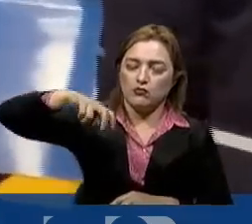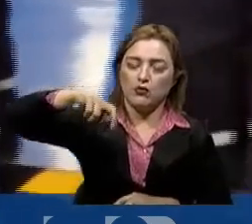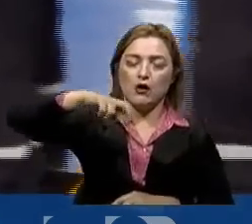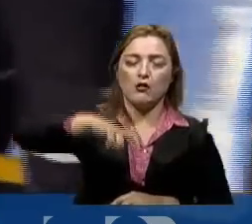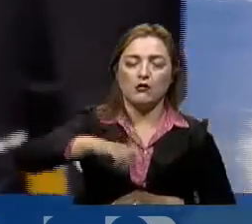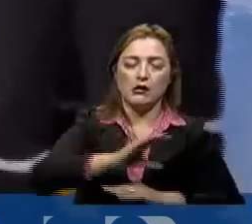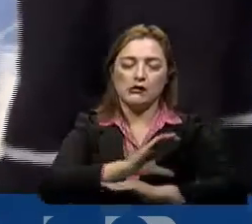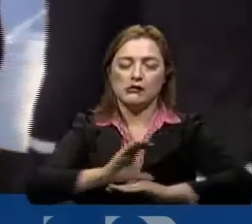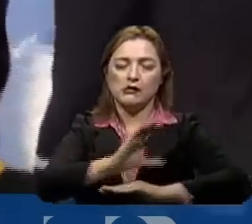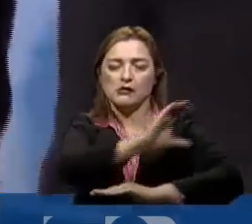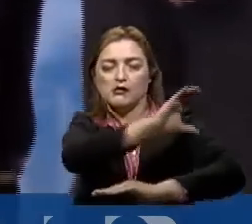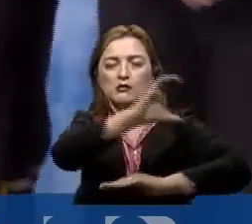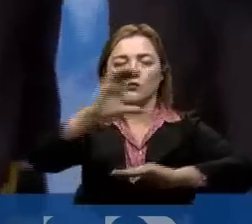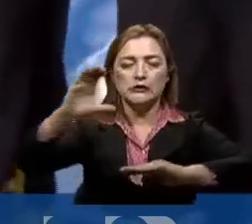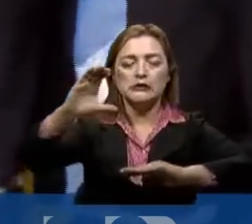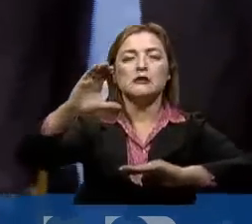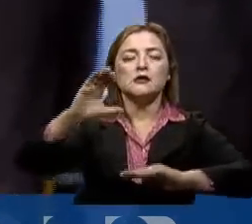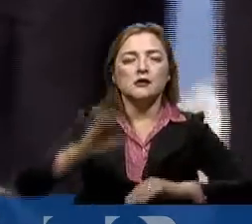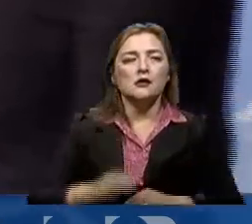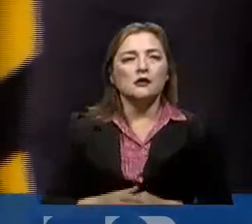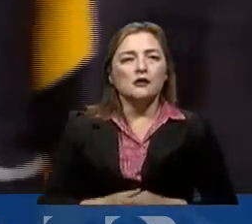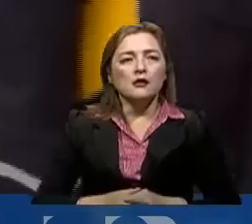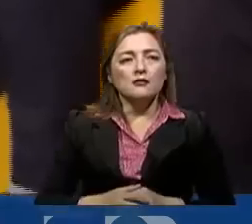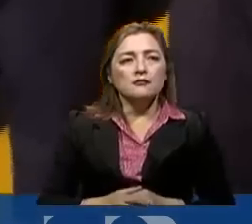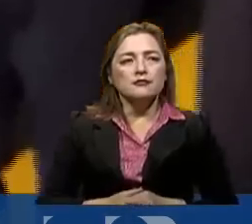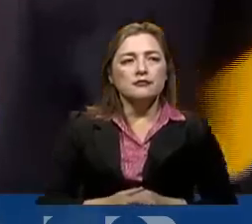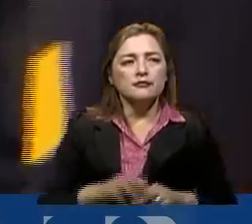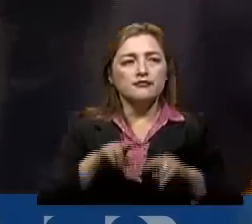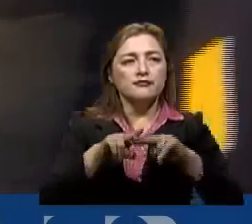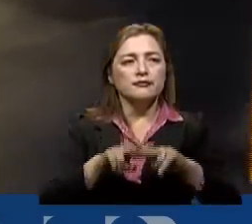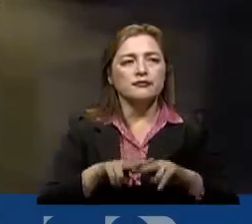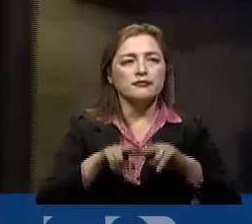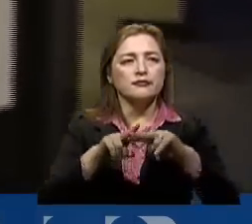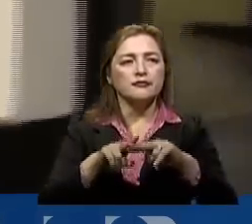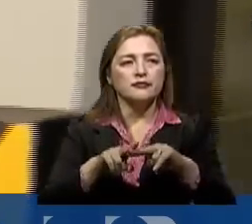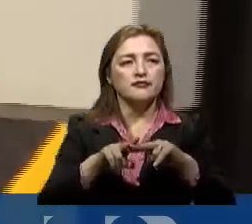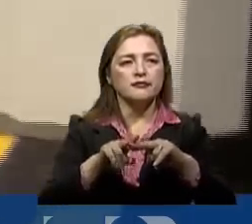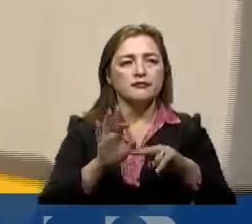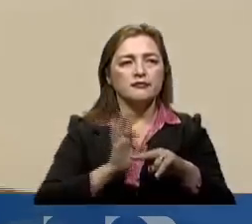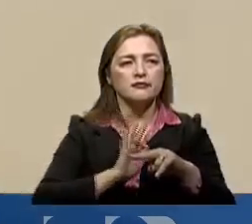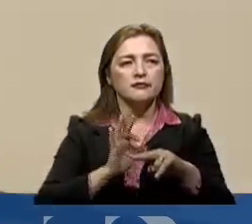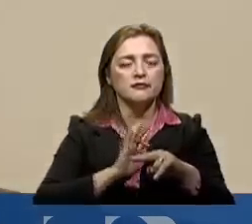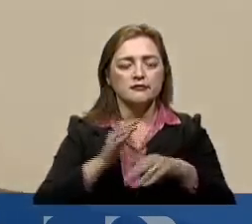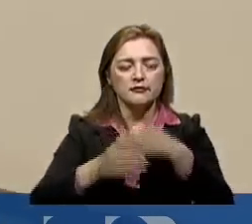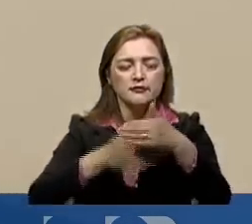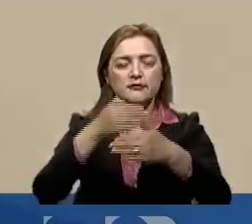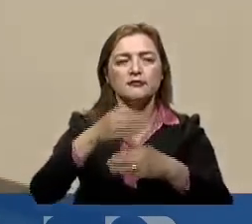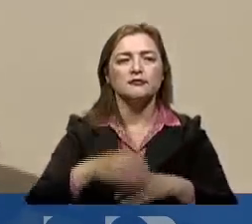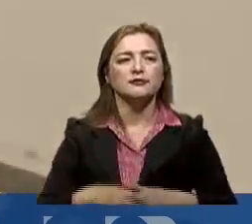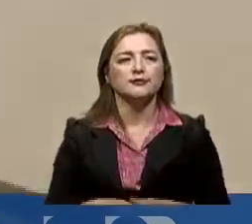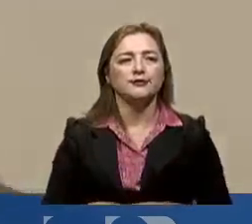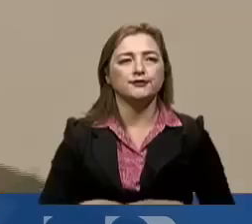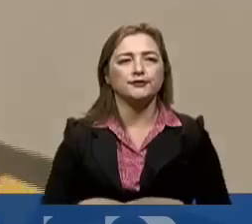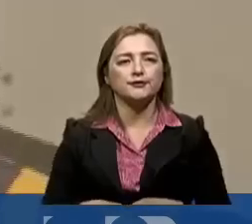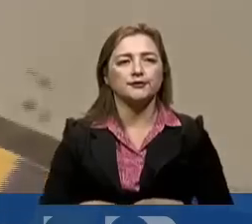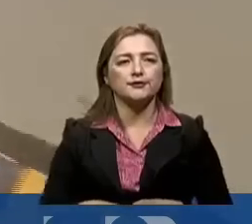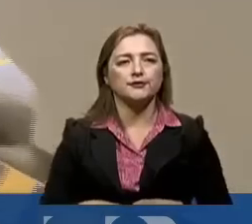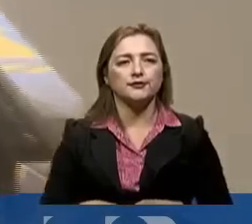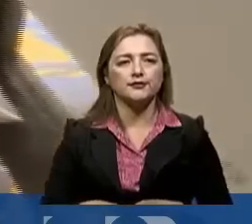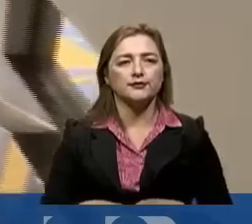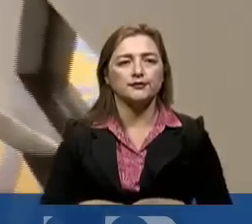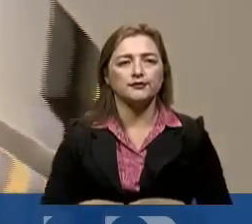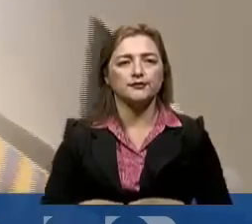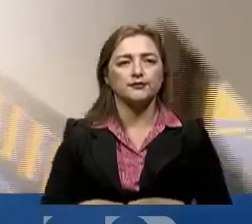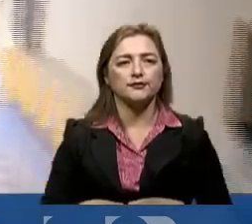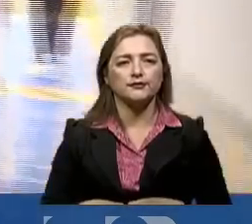en los cuales los vehículos proceden a realizar este proceso. Al día, según nos